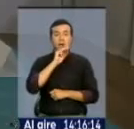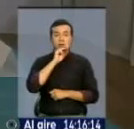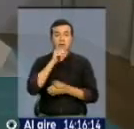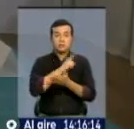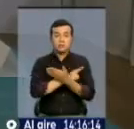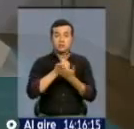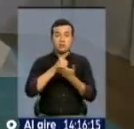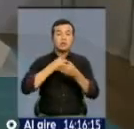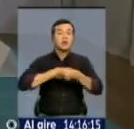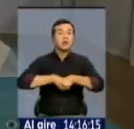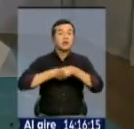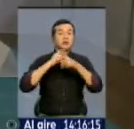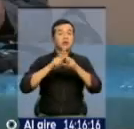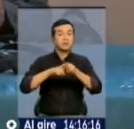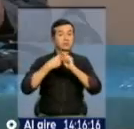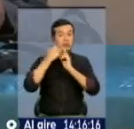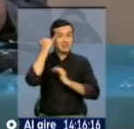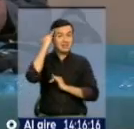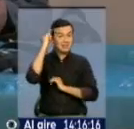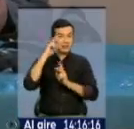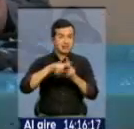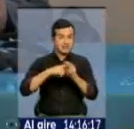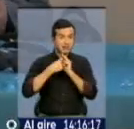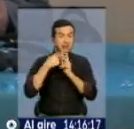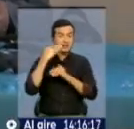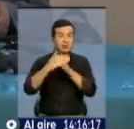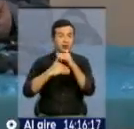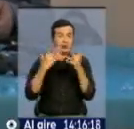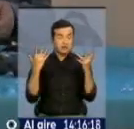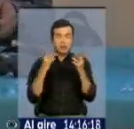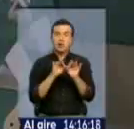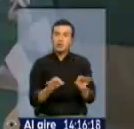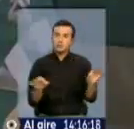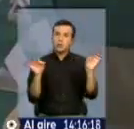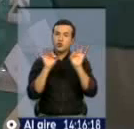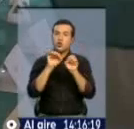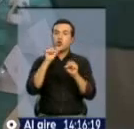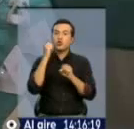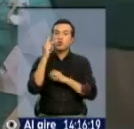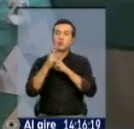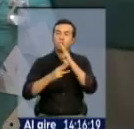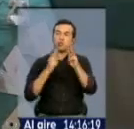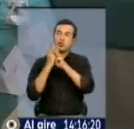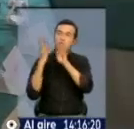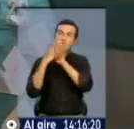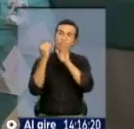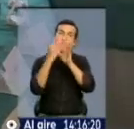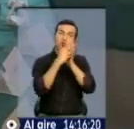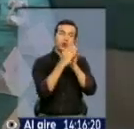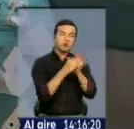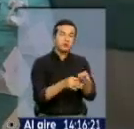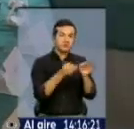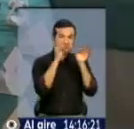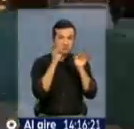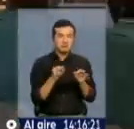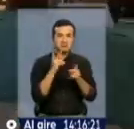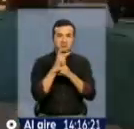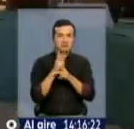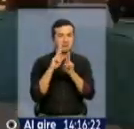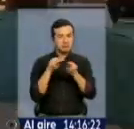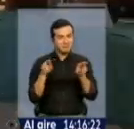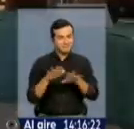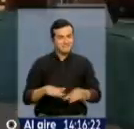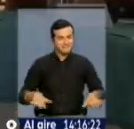semana del taller de arranque de esta iniciativa, cuyos resultados serán base para replicar en el resto del mundo aquellas prácticas de pesca amigables con